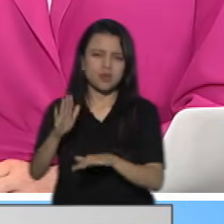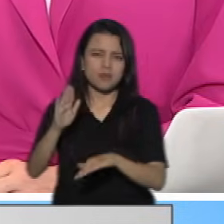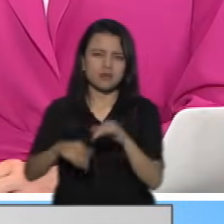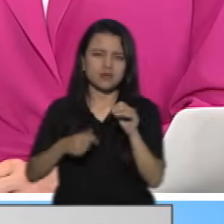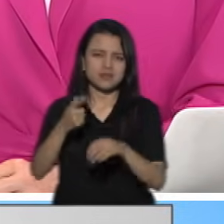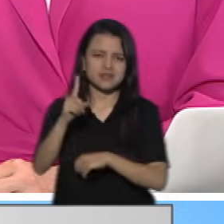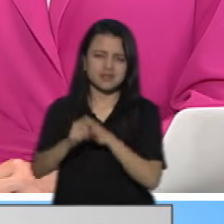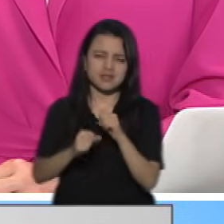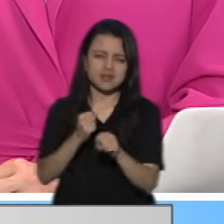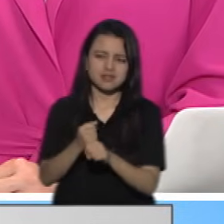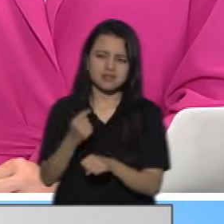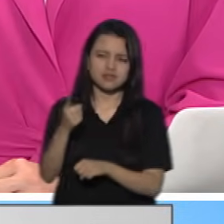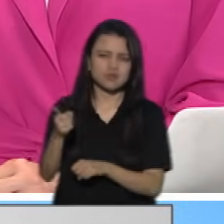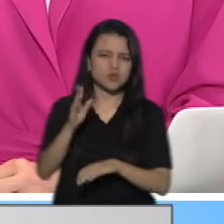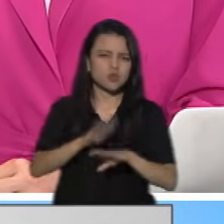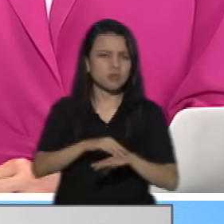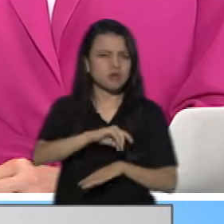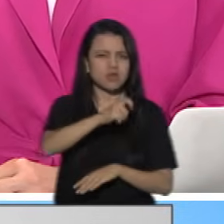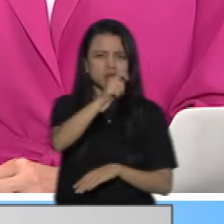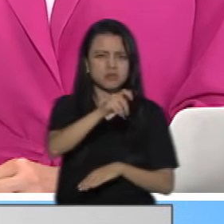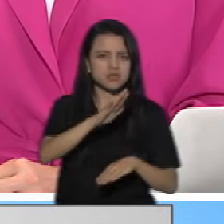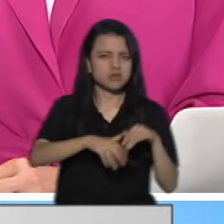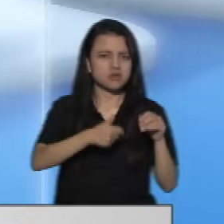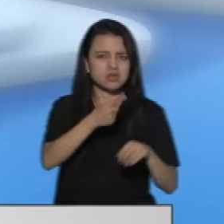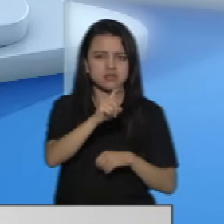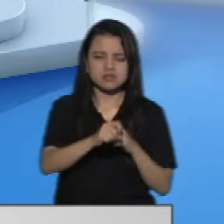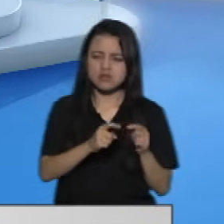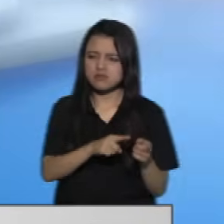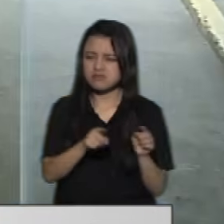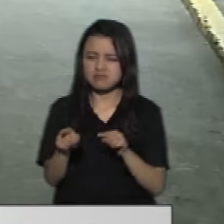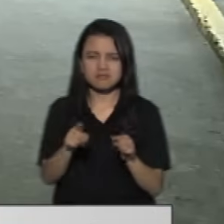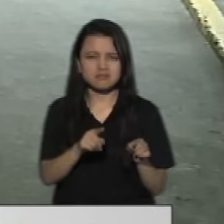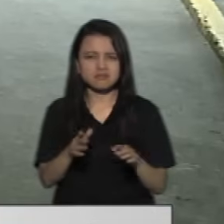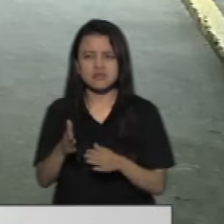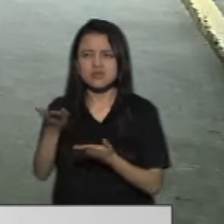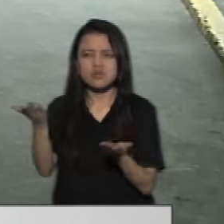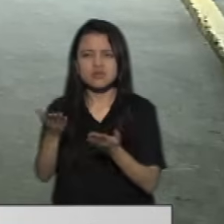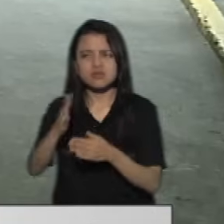menor. Hernán Muñoz tiene los detalles. Hernán, buenas tardes.